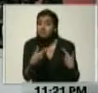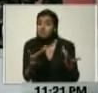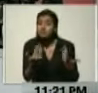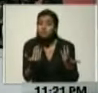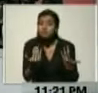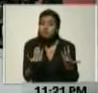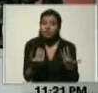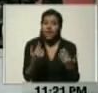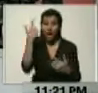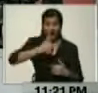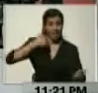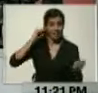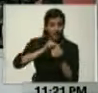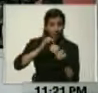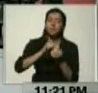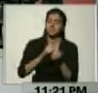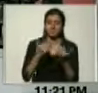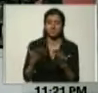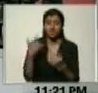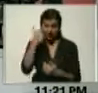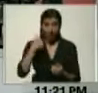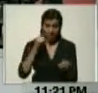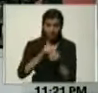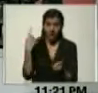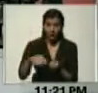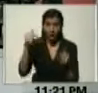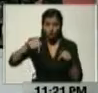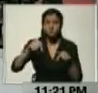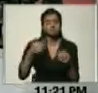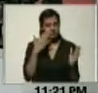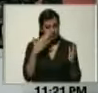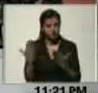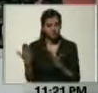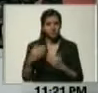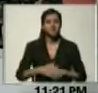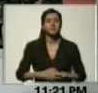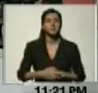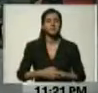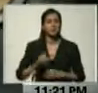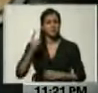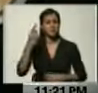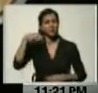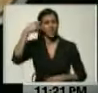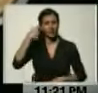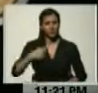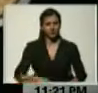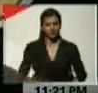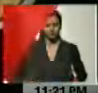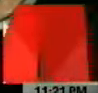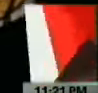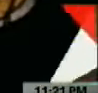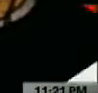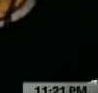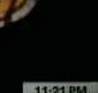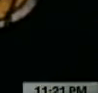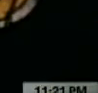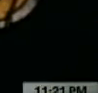Los Caritabla. ¿Tenemos Caritabla hoy? Vamos a verlo, pues. Mande primero, pues.